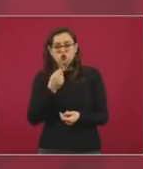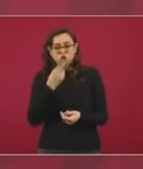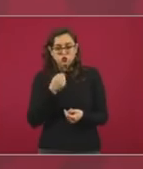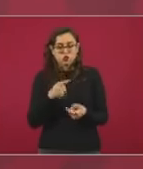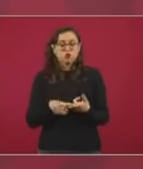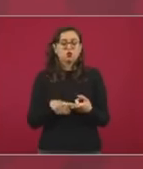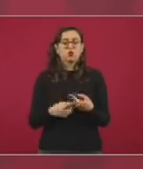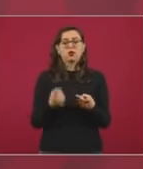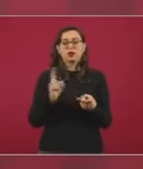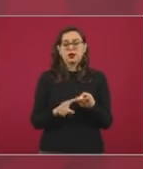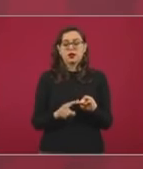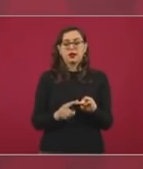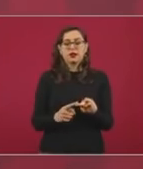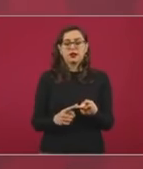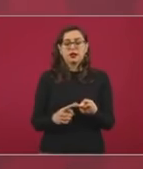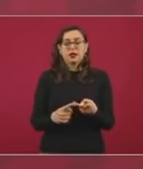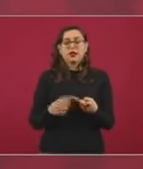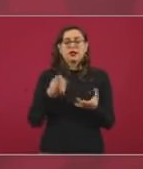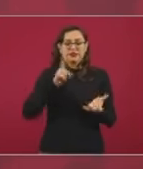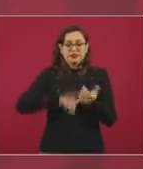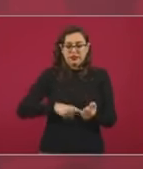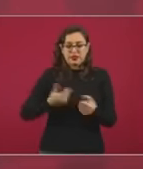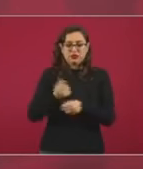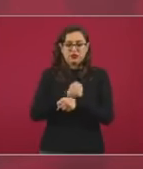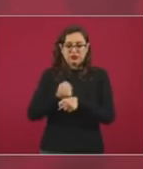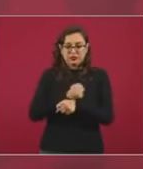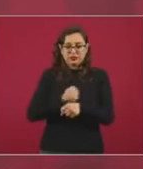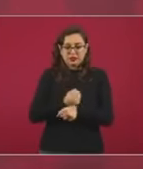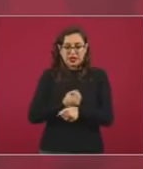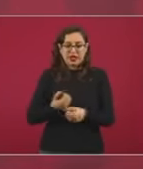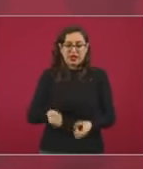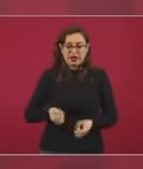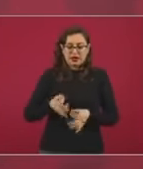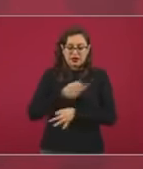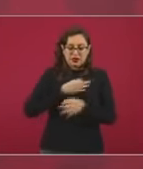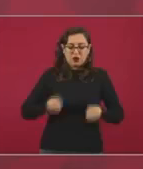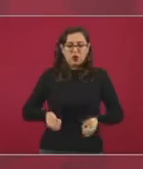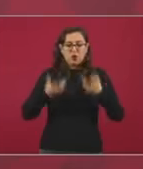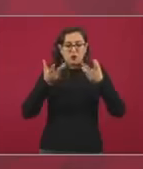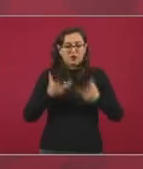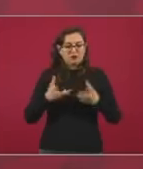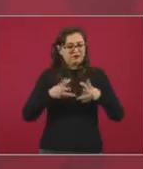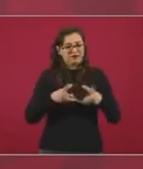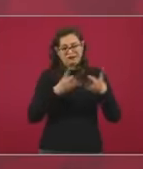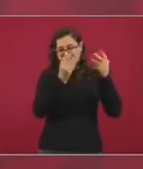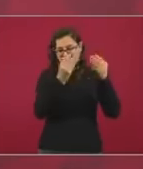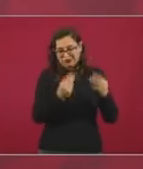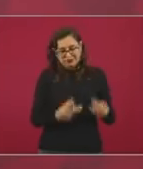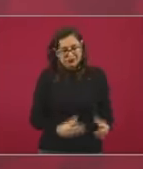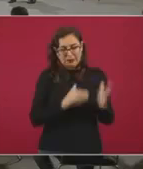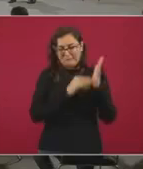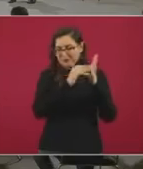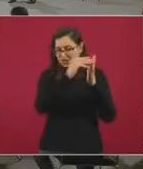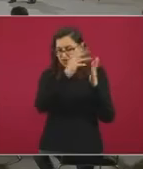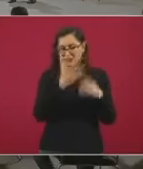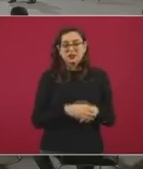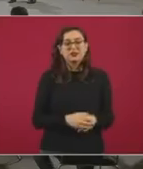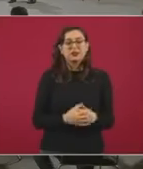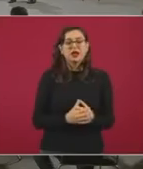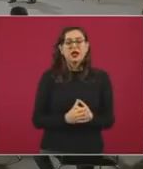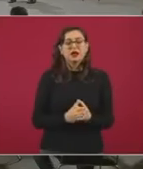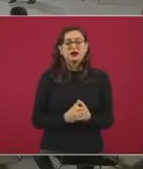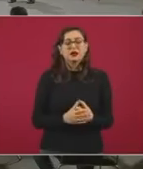año, la citometría hemática, 16 millones, es decir, son unas dimensiones enormes. La siguiente, por favor. En el caso de banco